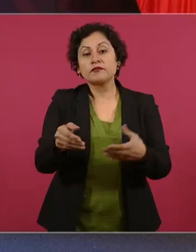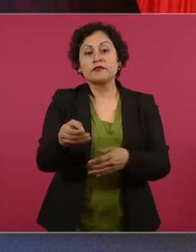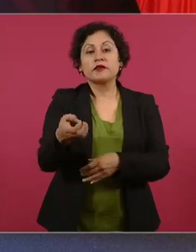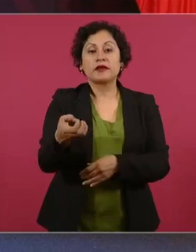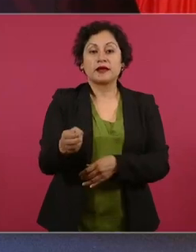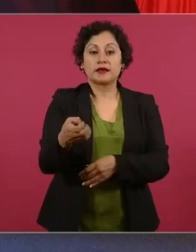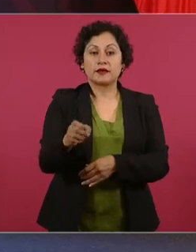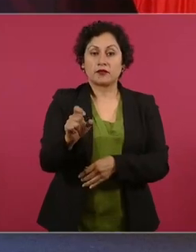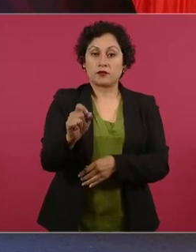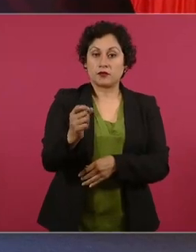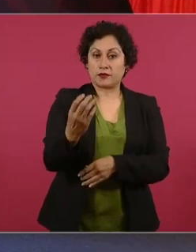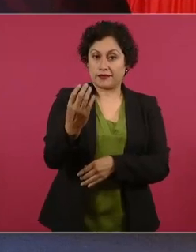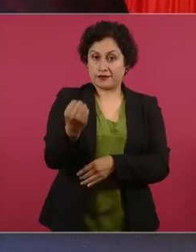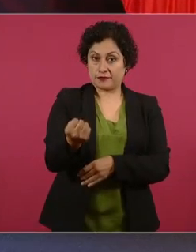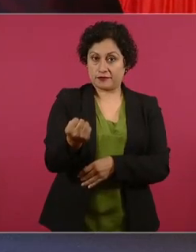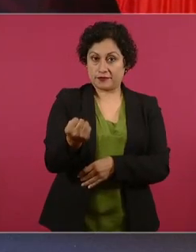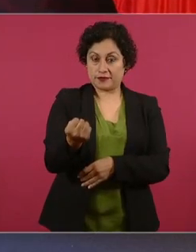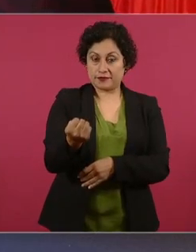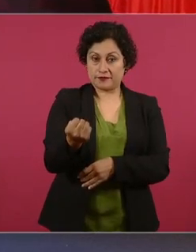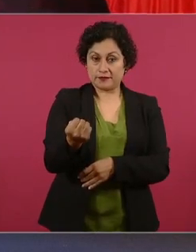29 de enero,